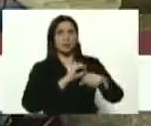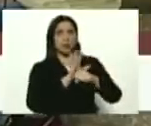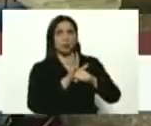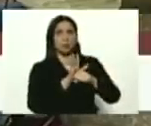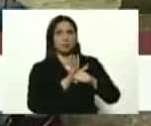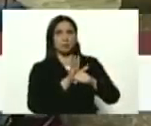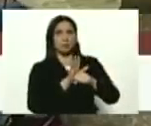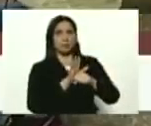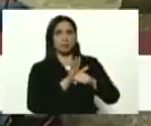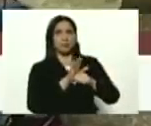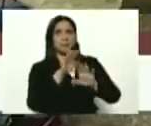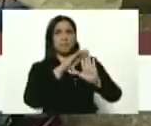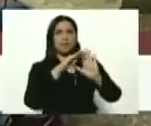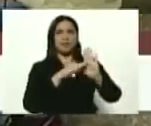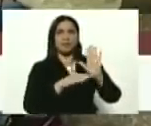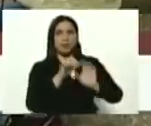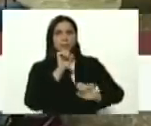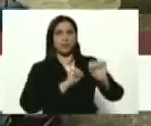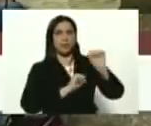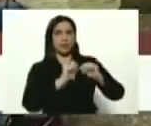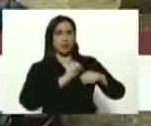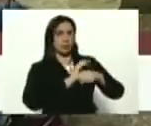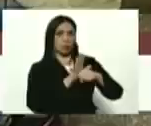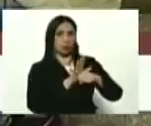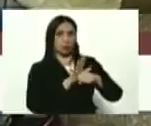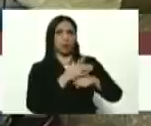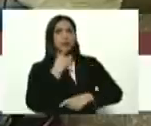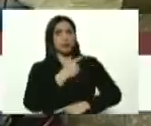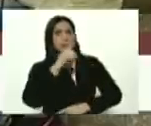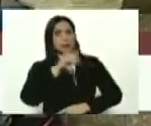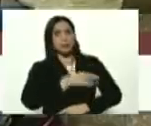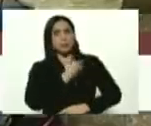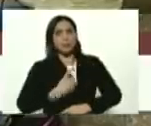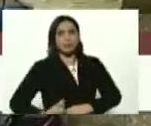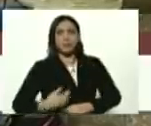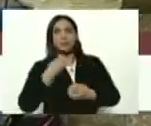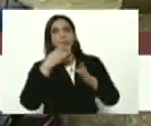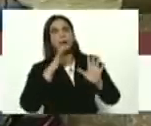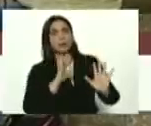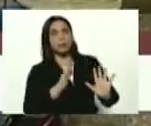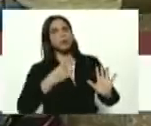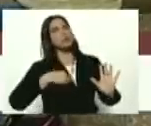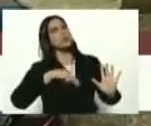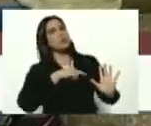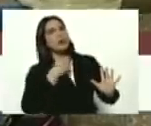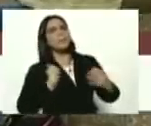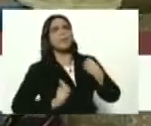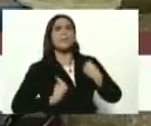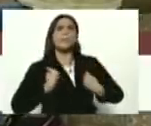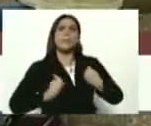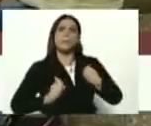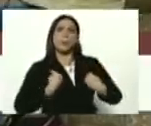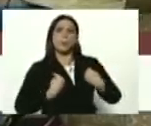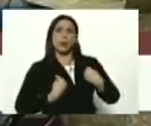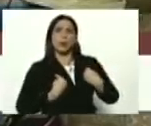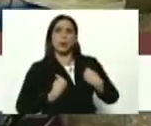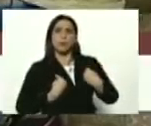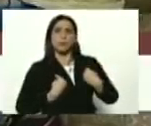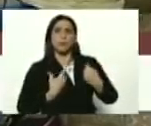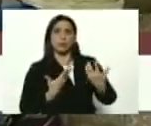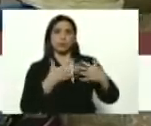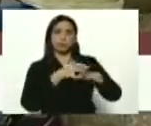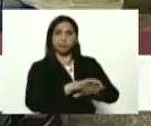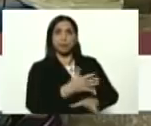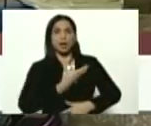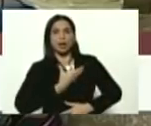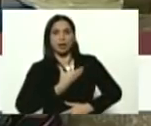COVID-19, las medidas preventivas. Decirle, presidente, también que, bueno, en nuestra preocupación, en conjunto con la Alcaldía de